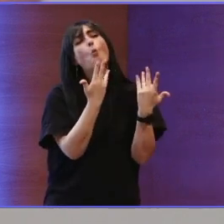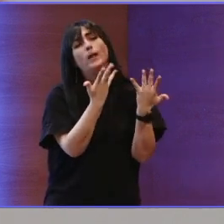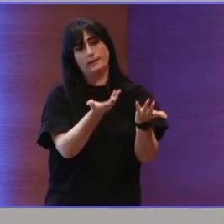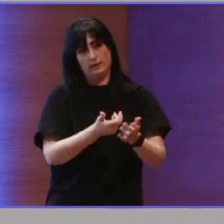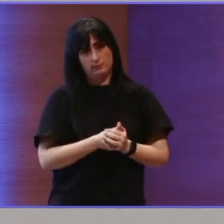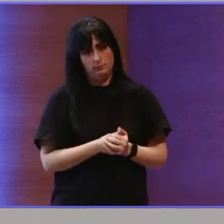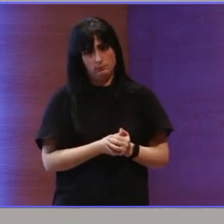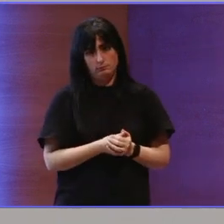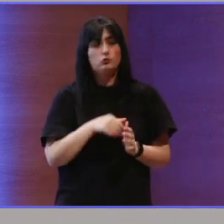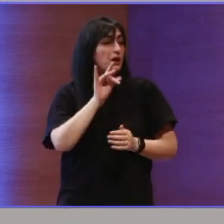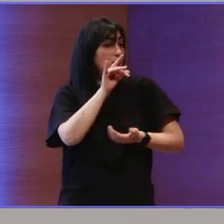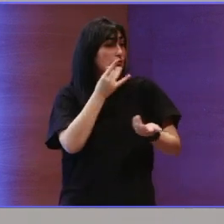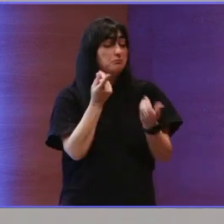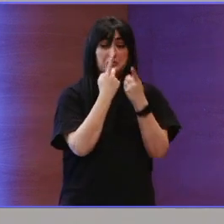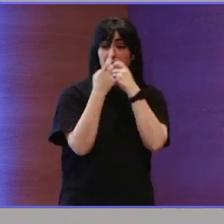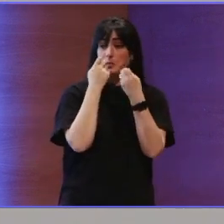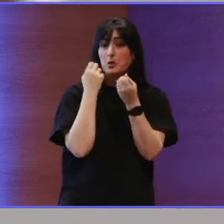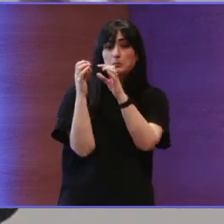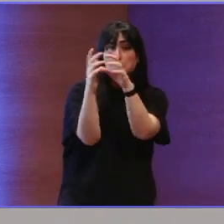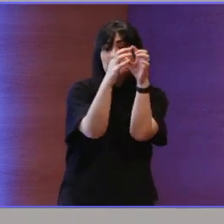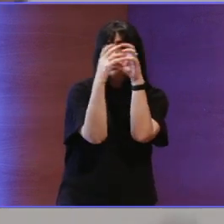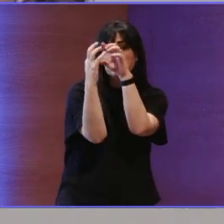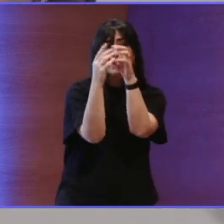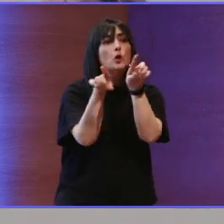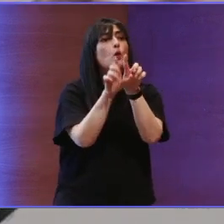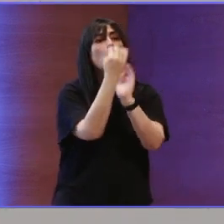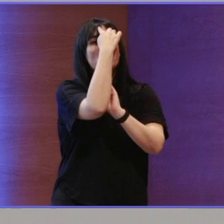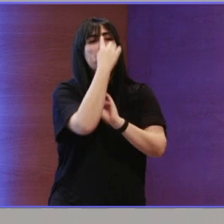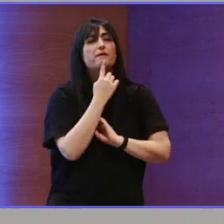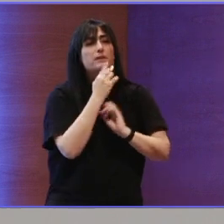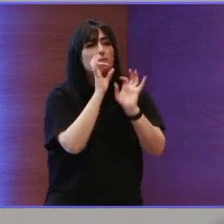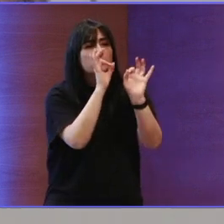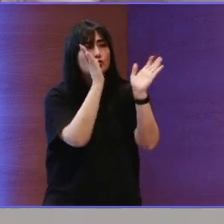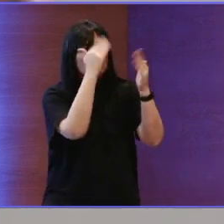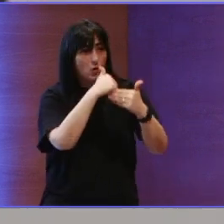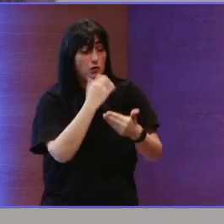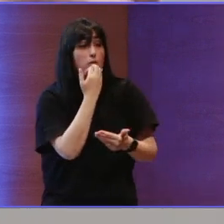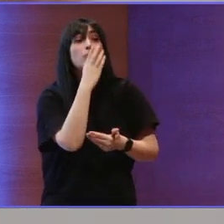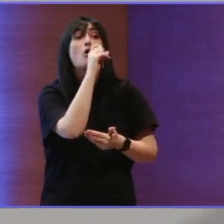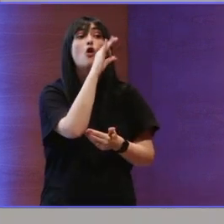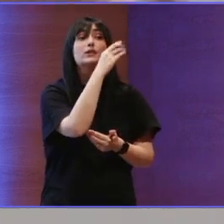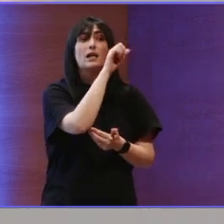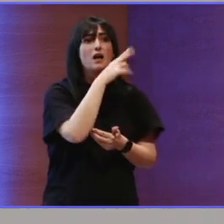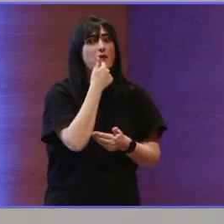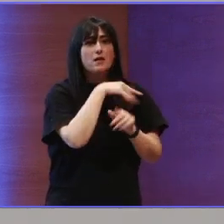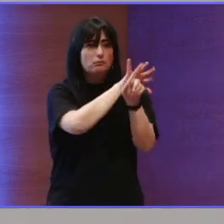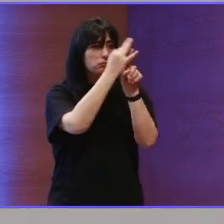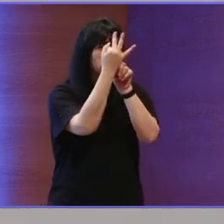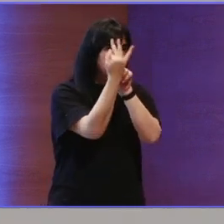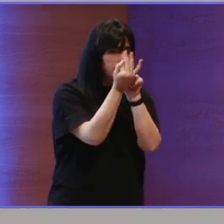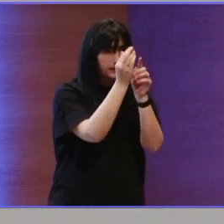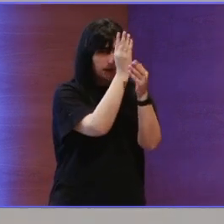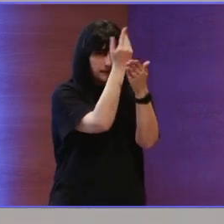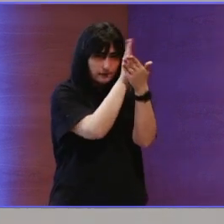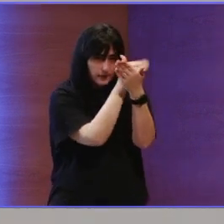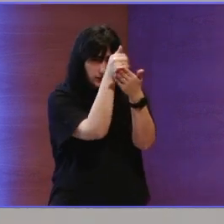está eh está no perfilada está no has hablado Óscar de todos los indicadores que tenéis en los dispositivos